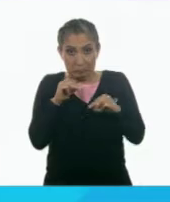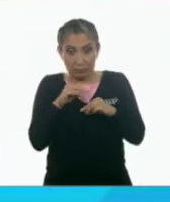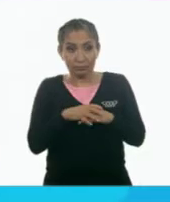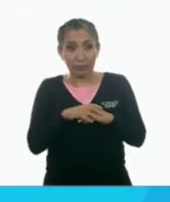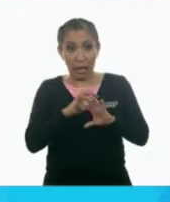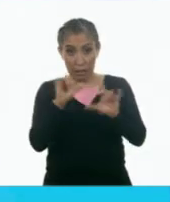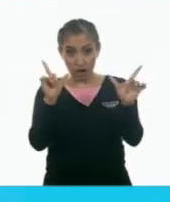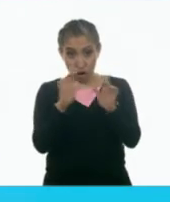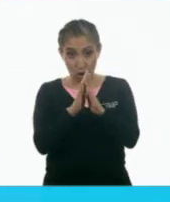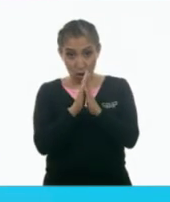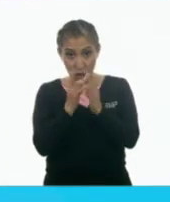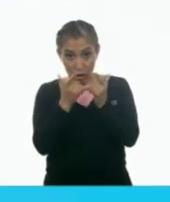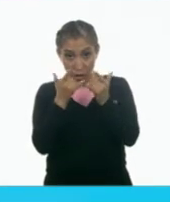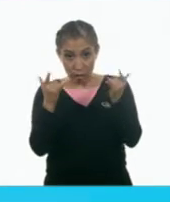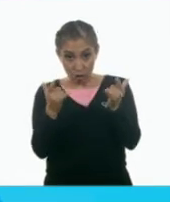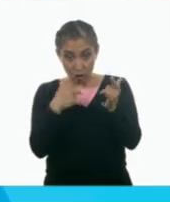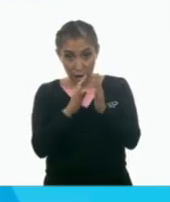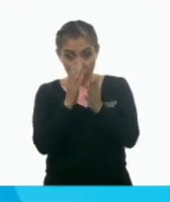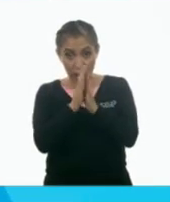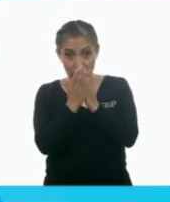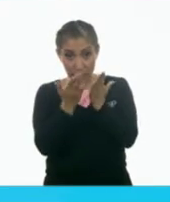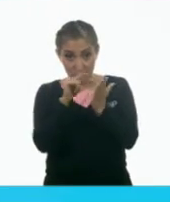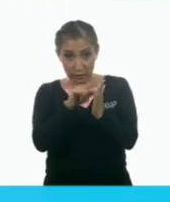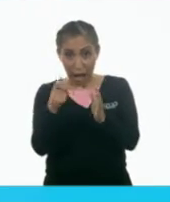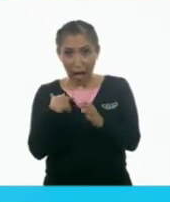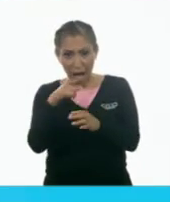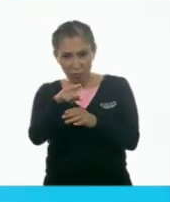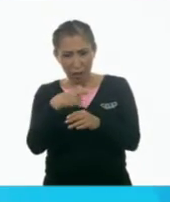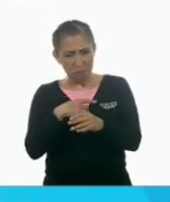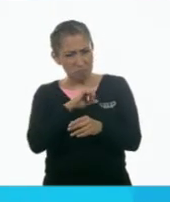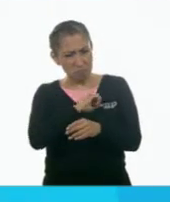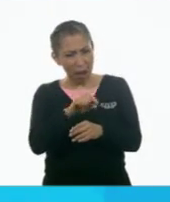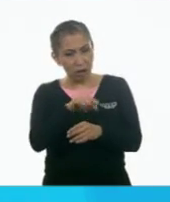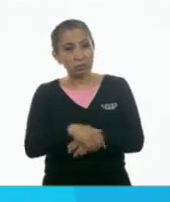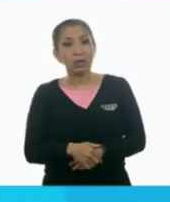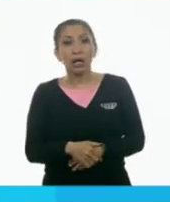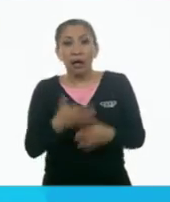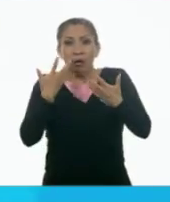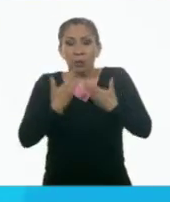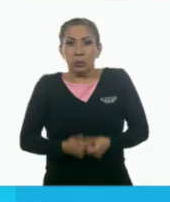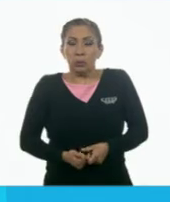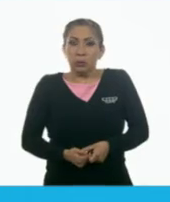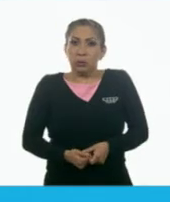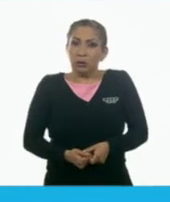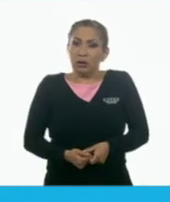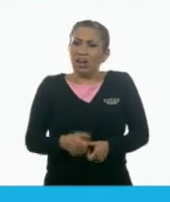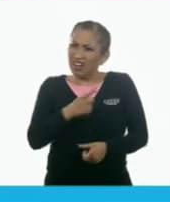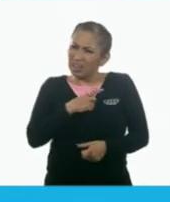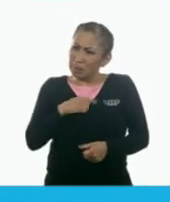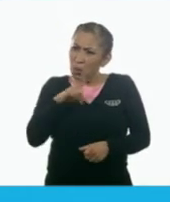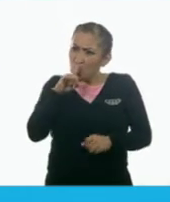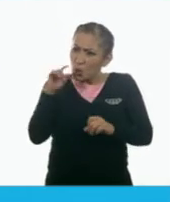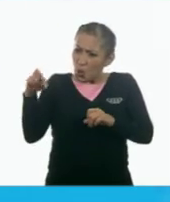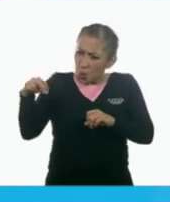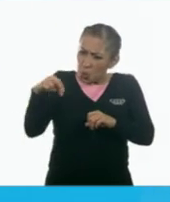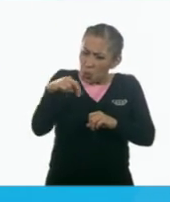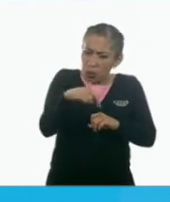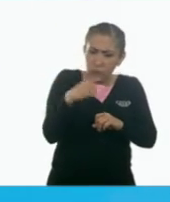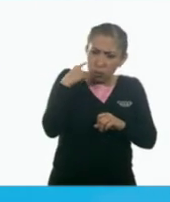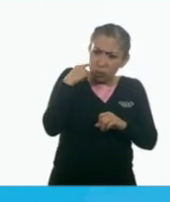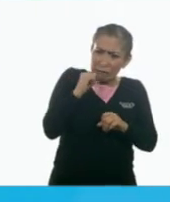¿Ya está listo el libro de cuentos que deshojaron, par de revoltosos? ¡Ay, pero qué susto! Tiene que dejar de ser tan